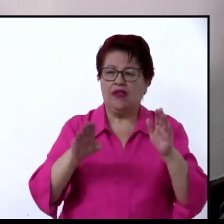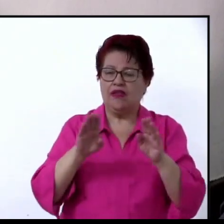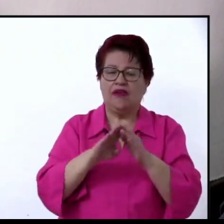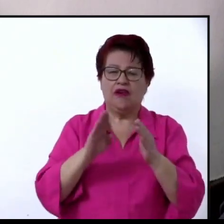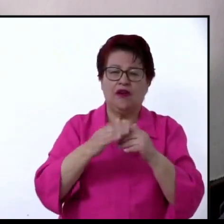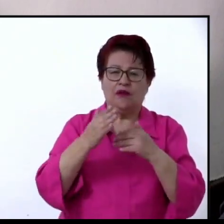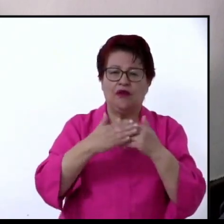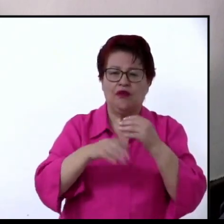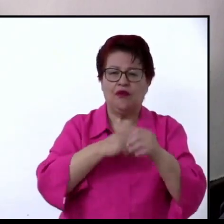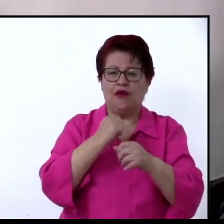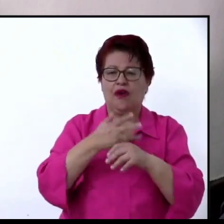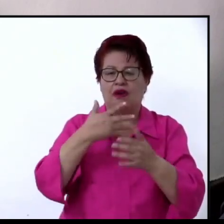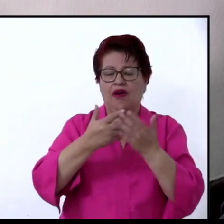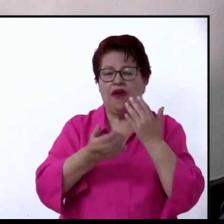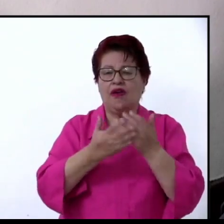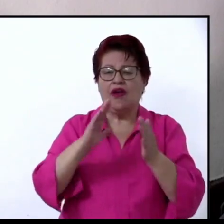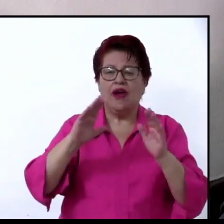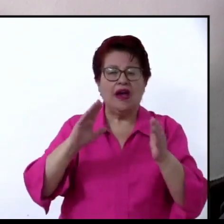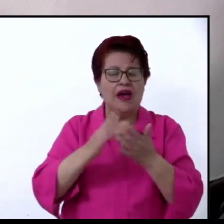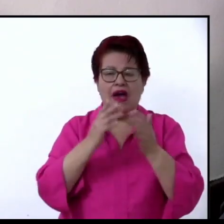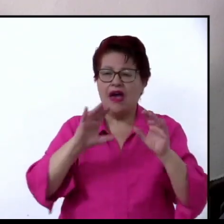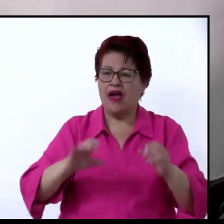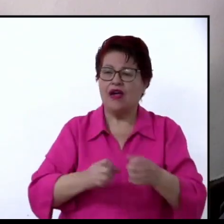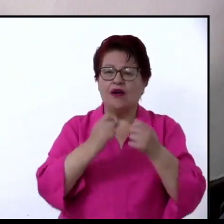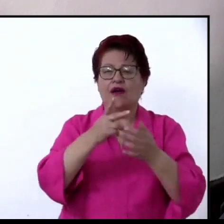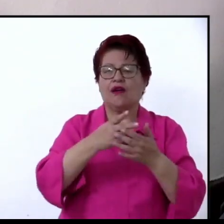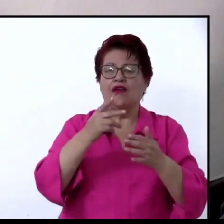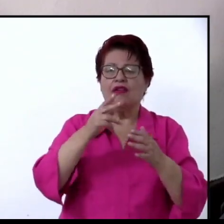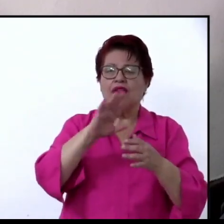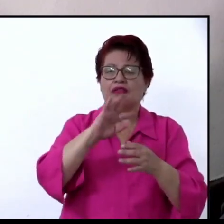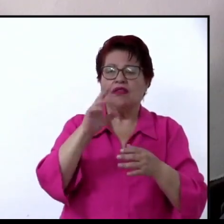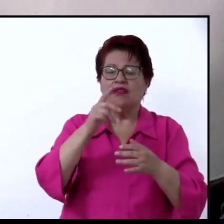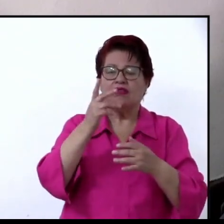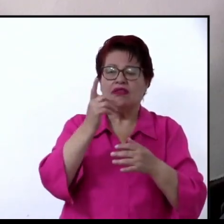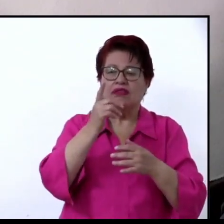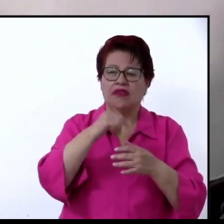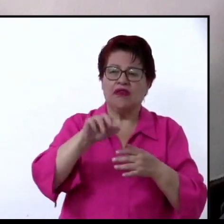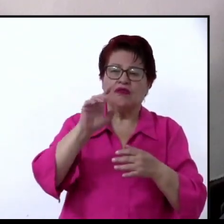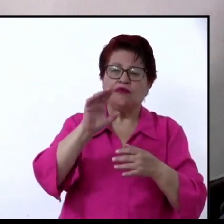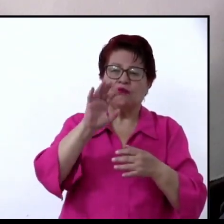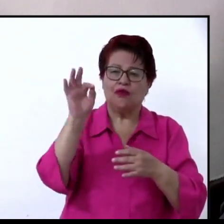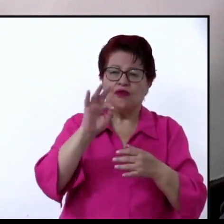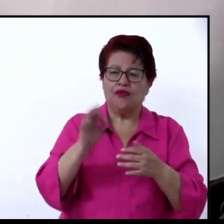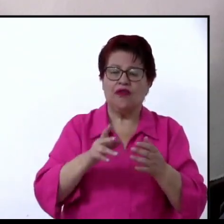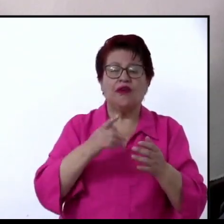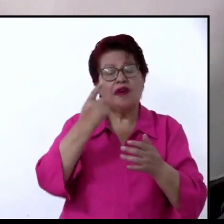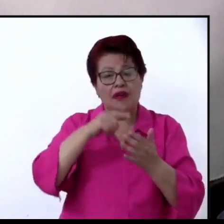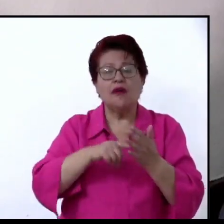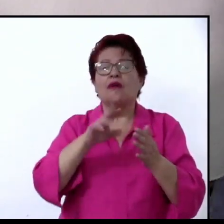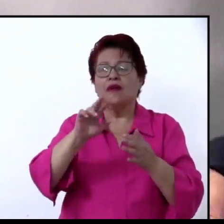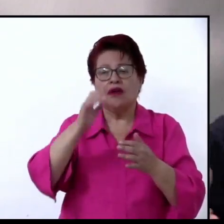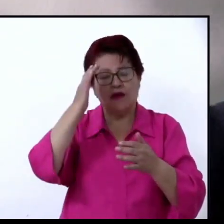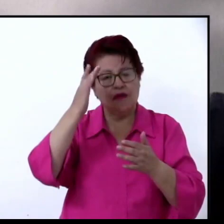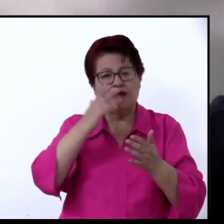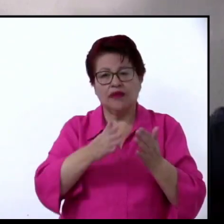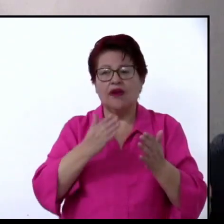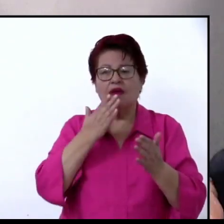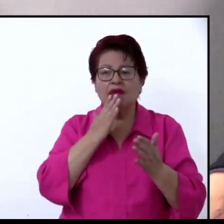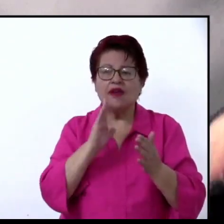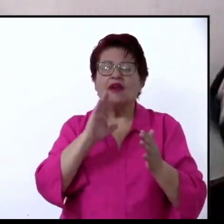general se habrá recuperado en un 110% su poder adquisitivo. Creo que hay que reconocerlo